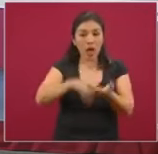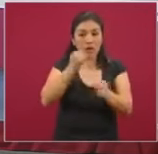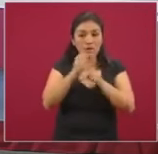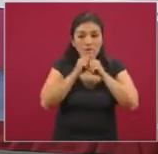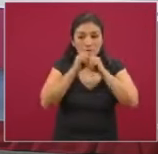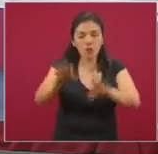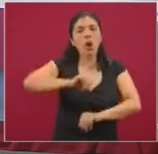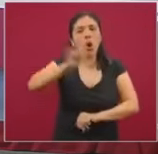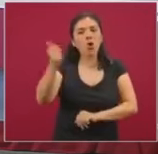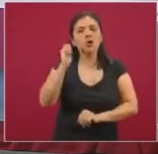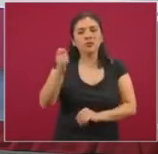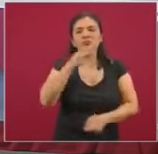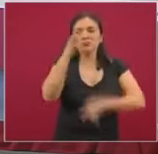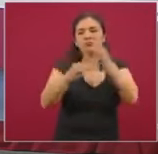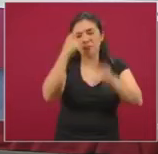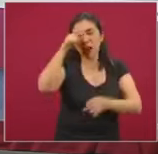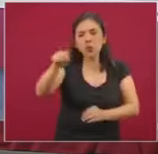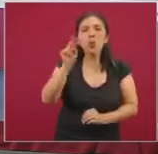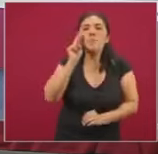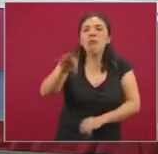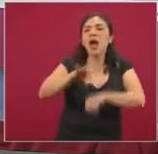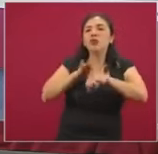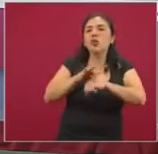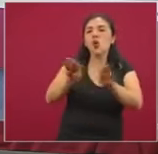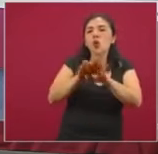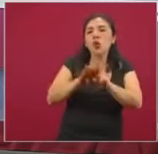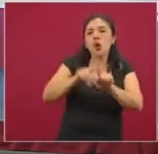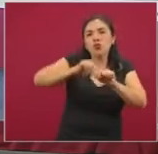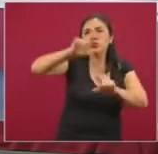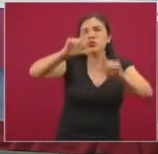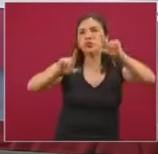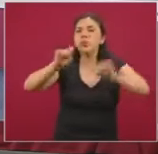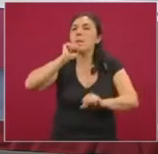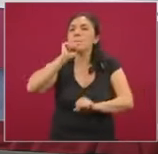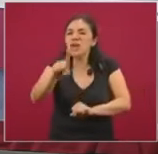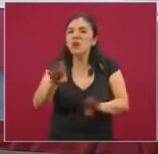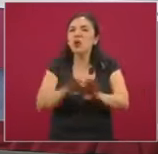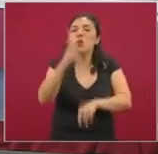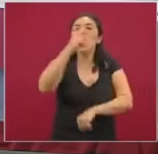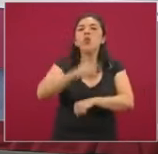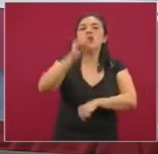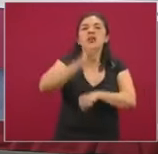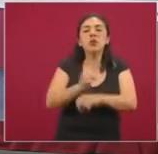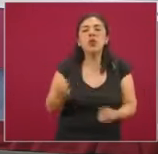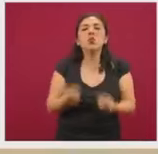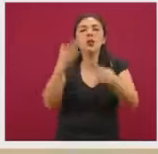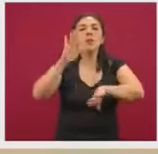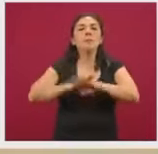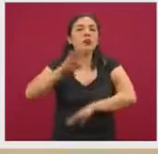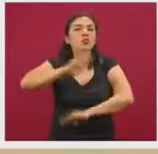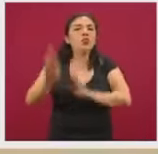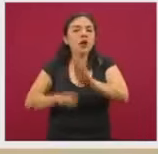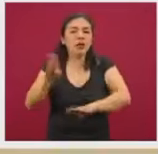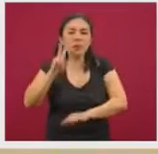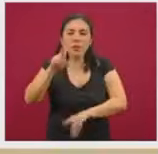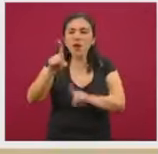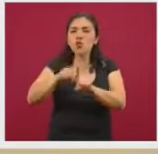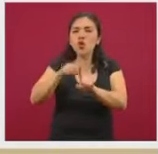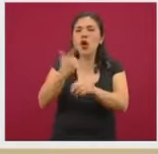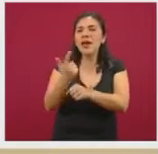estamos preparando para de manera gráfica ver esta misma curva por semana de exceso de mortalidad, que es son las barras grises,